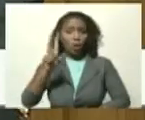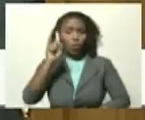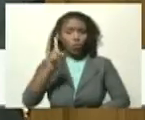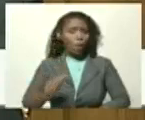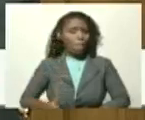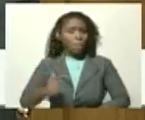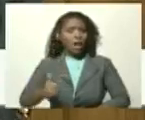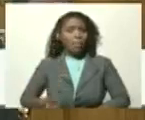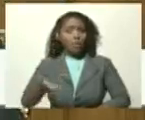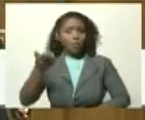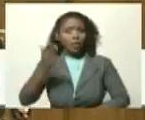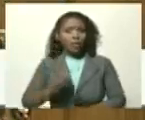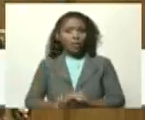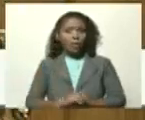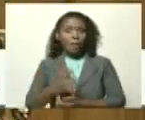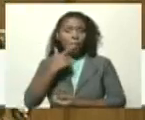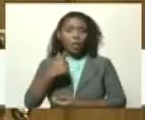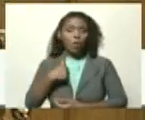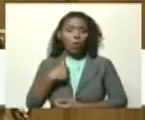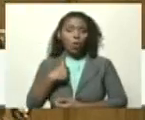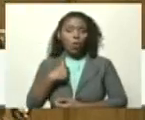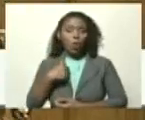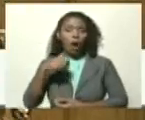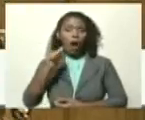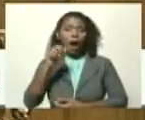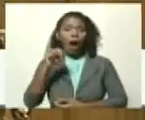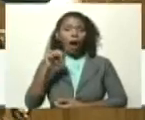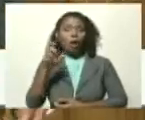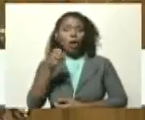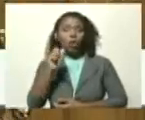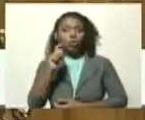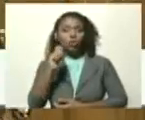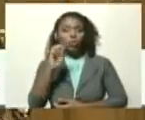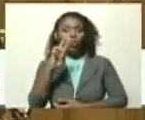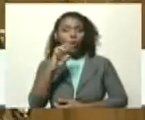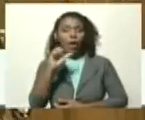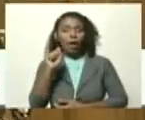más importantes, y me dijo Angostura, de Andrés Eloy Blanco.